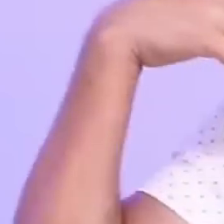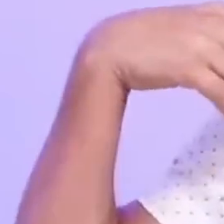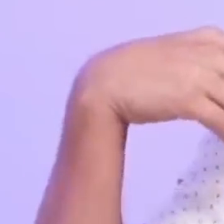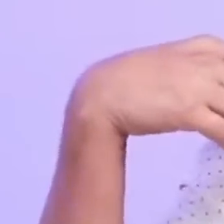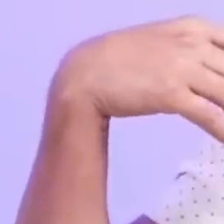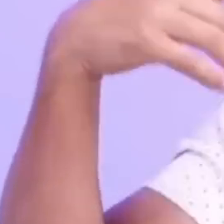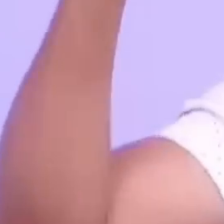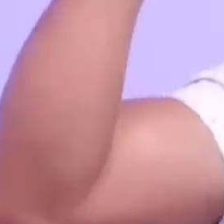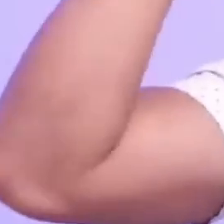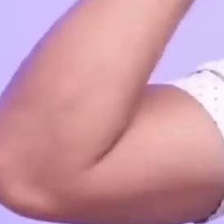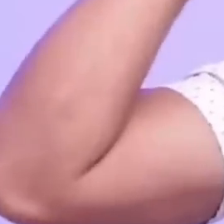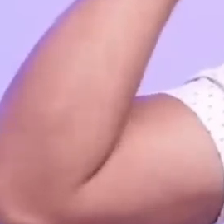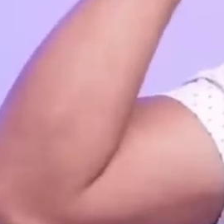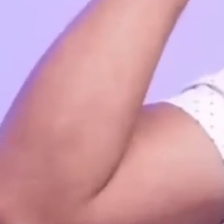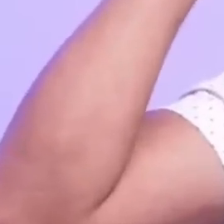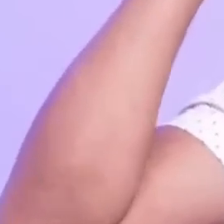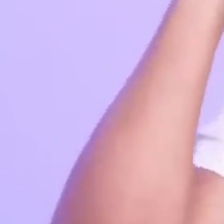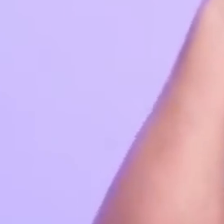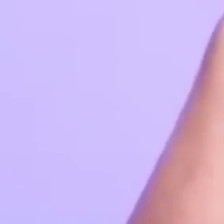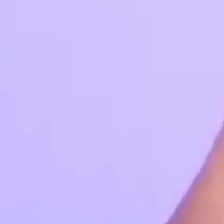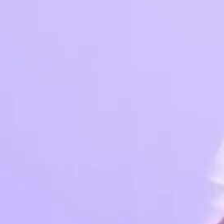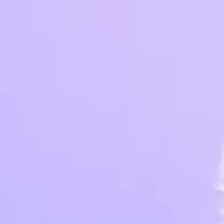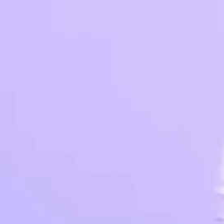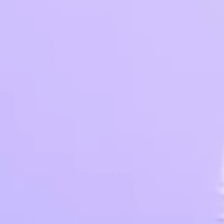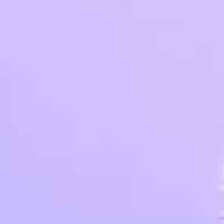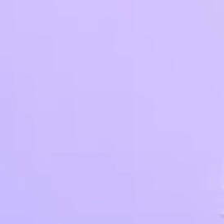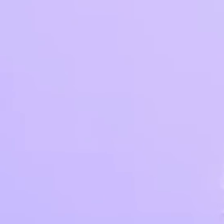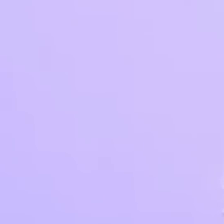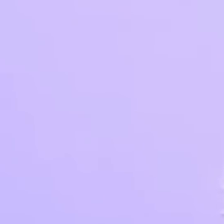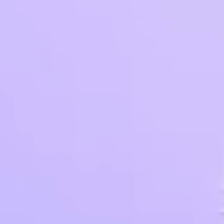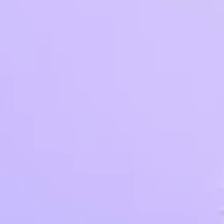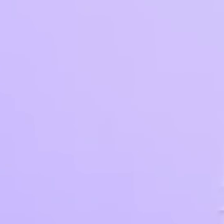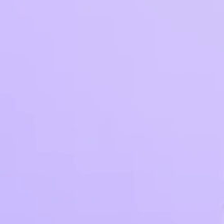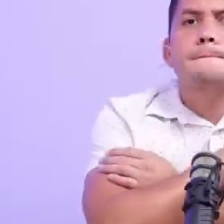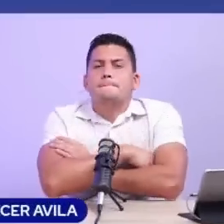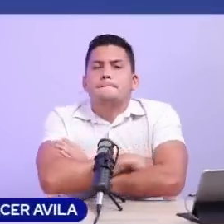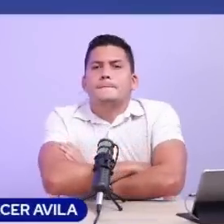cogen sus carros y por ir para allá vamos a ver